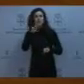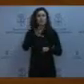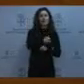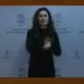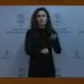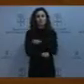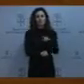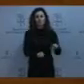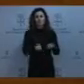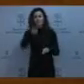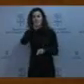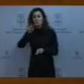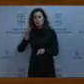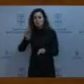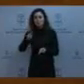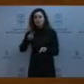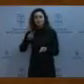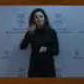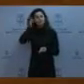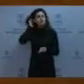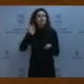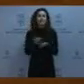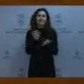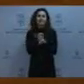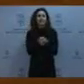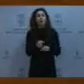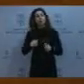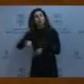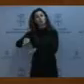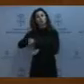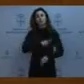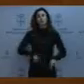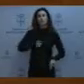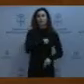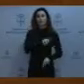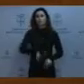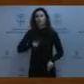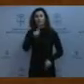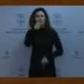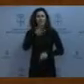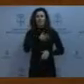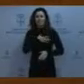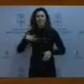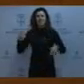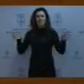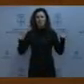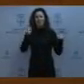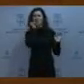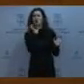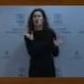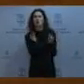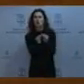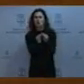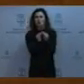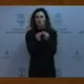entre Izquierda Unida, que dice arréglese con Podemos, entre Podemos que dice no quiero nada con el señor Llamazares, y entre